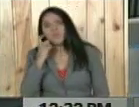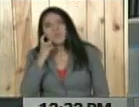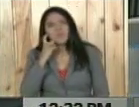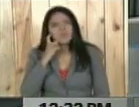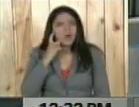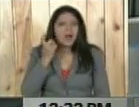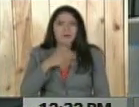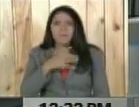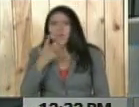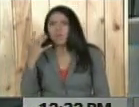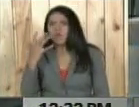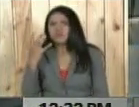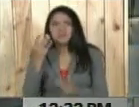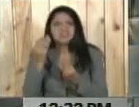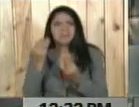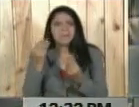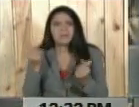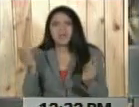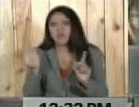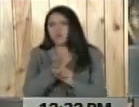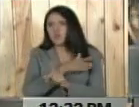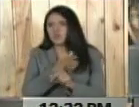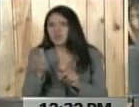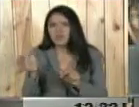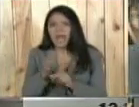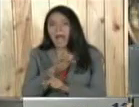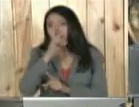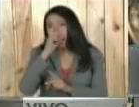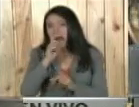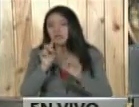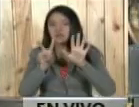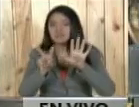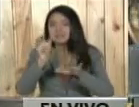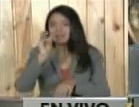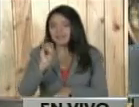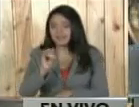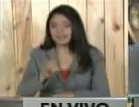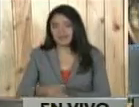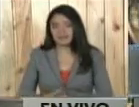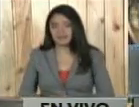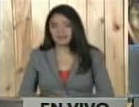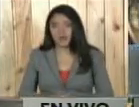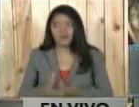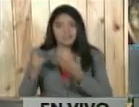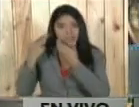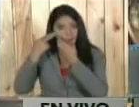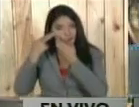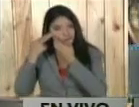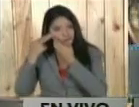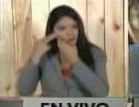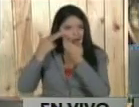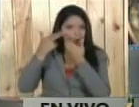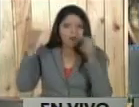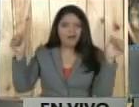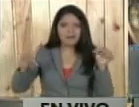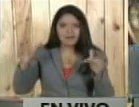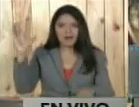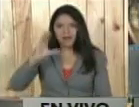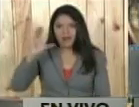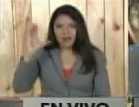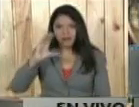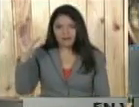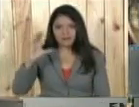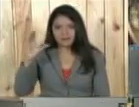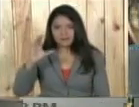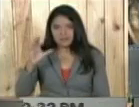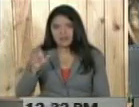de desaparecidos, torturados y asesinados políticos en los años 70. Fue secuestrado aquí en Caracas